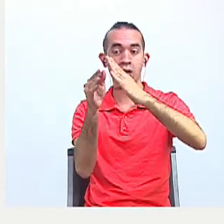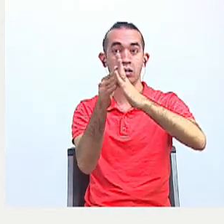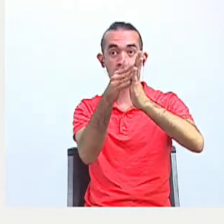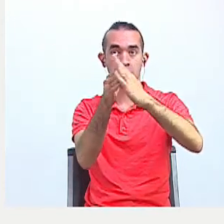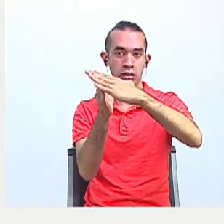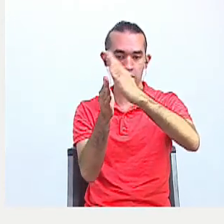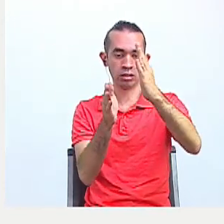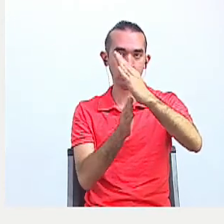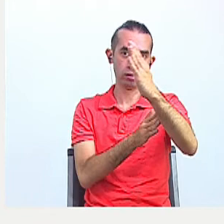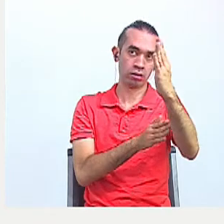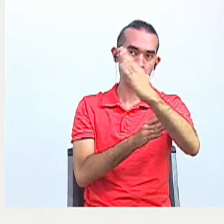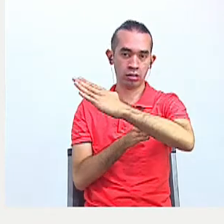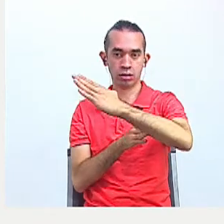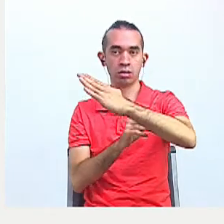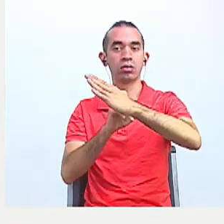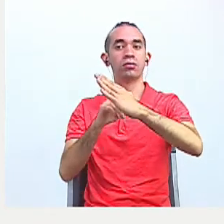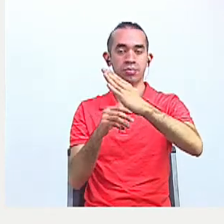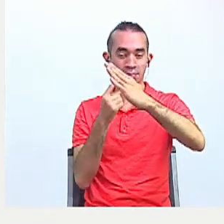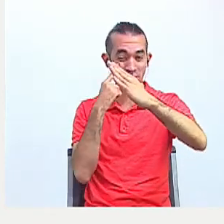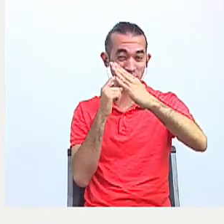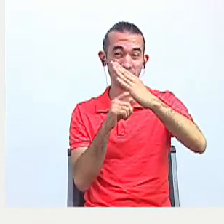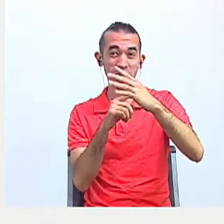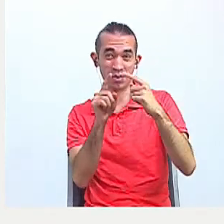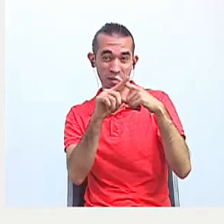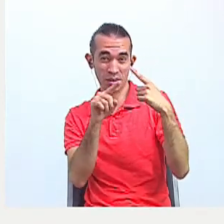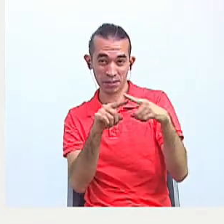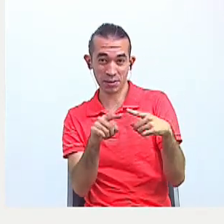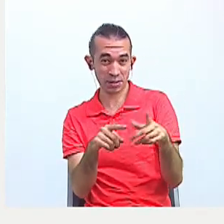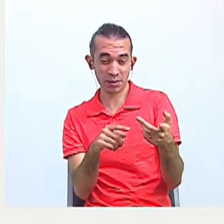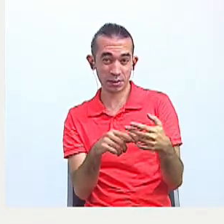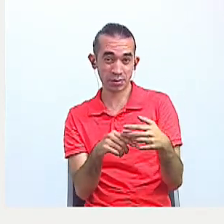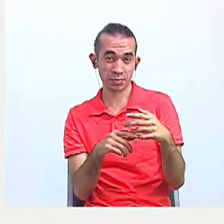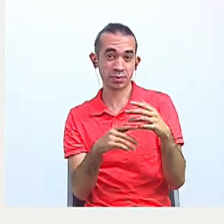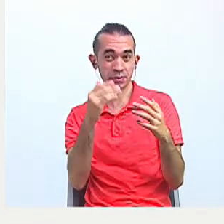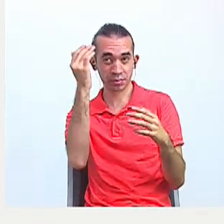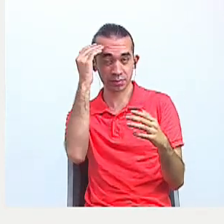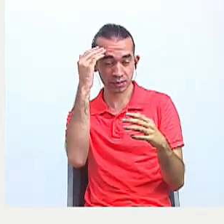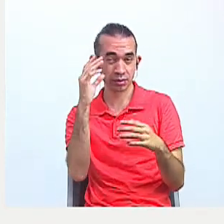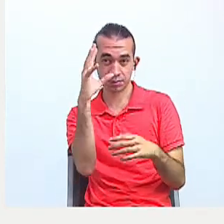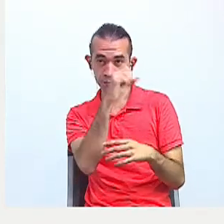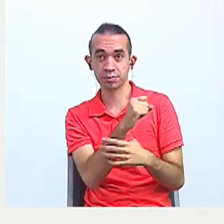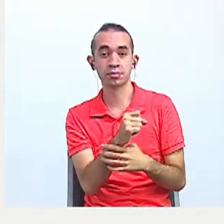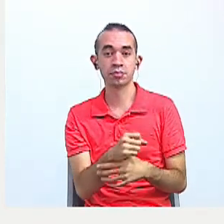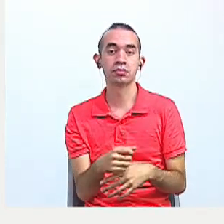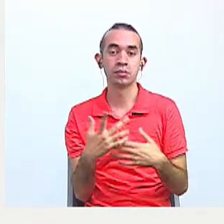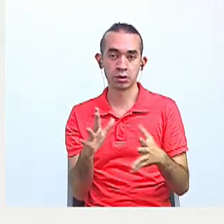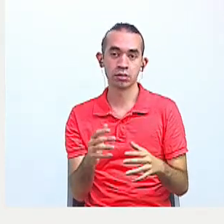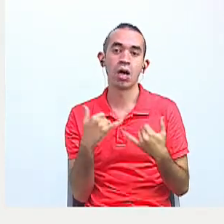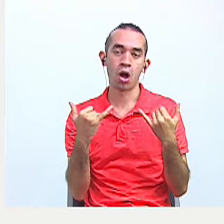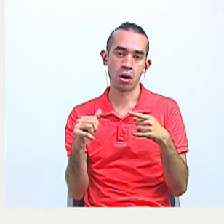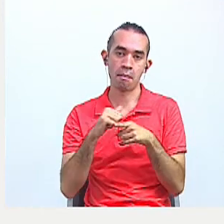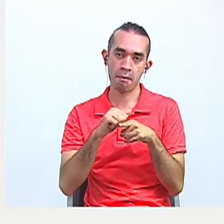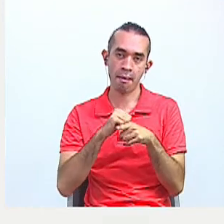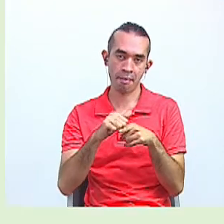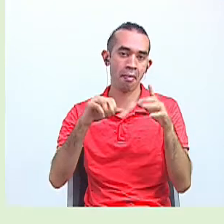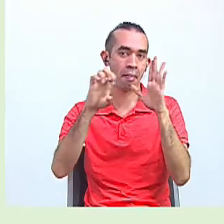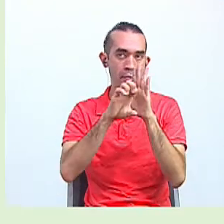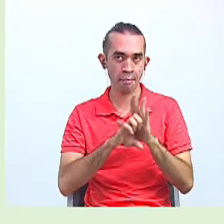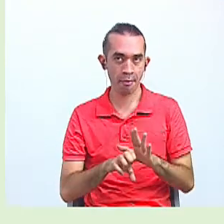vector. Muy bien. Ahora, como ya hicimos un repaso de las características, vamos a ir a resolver unos